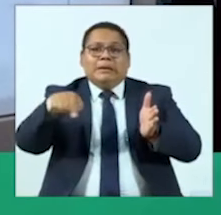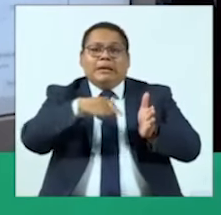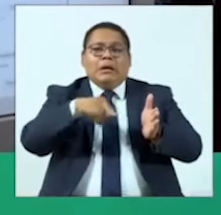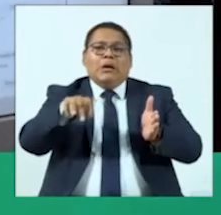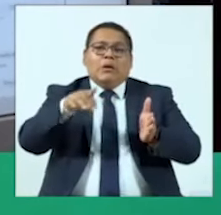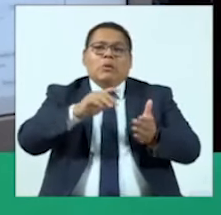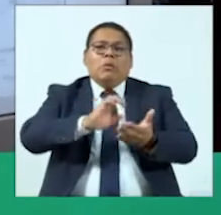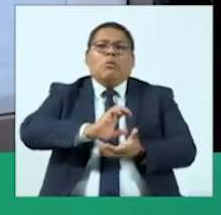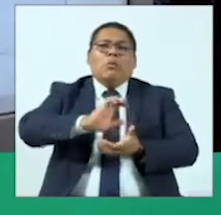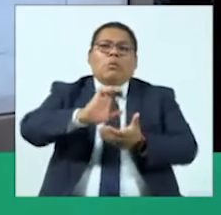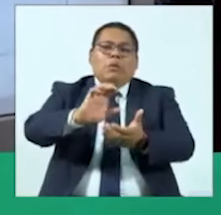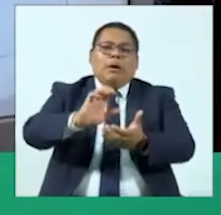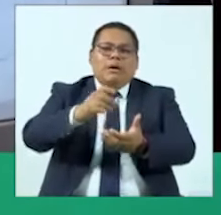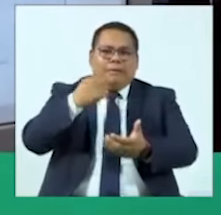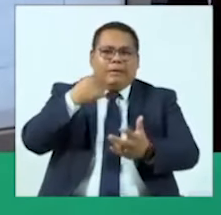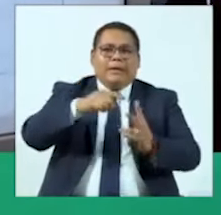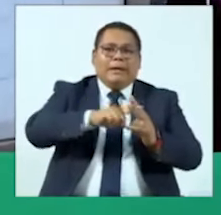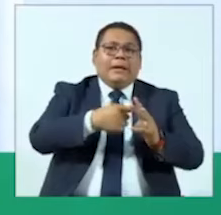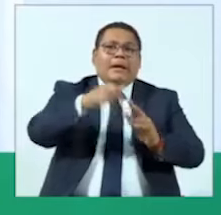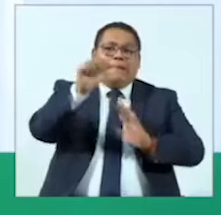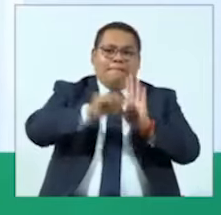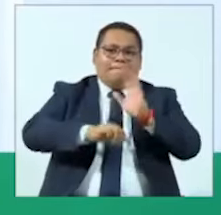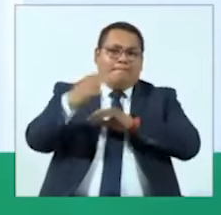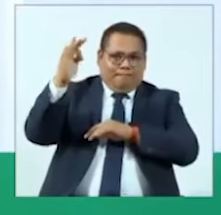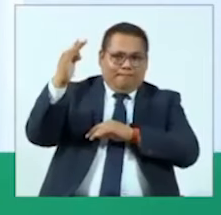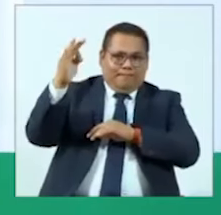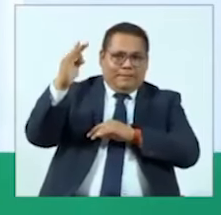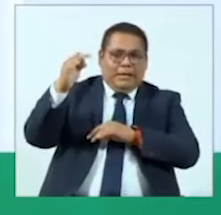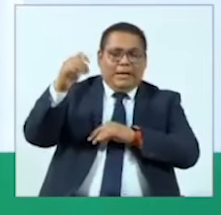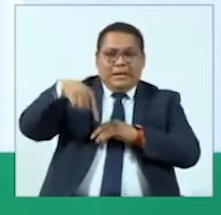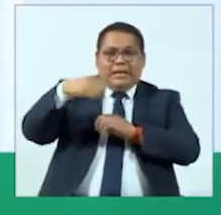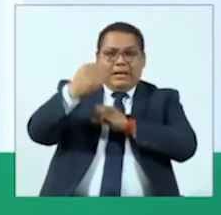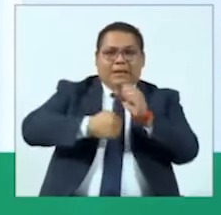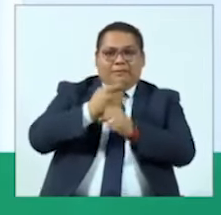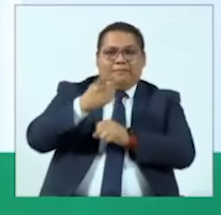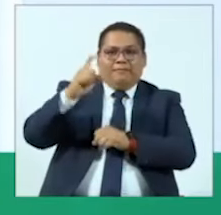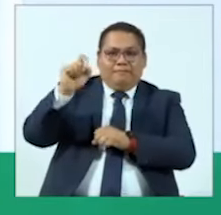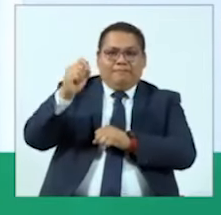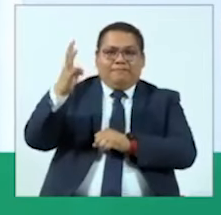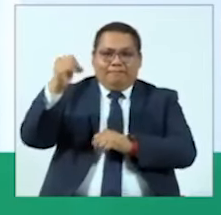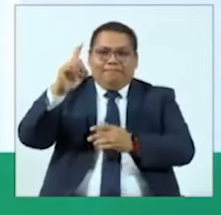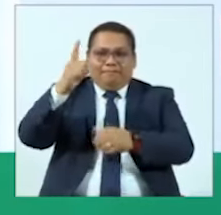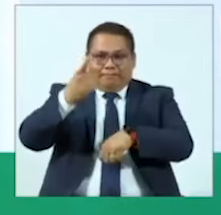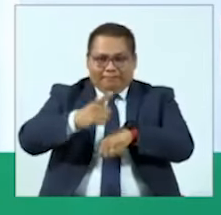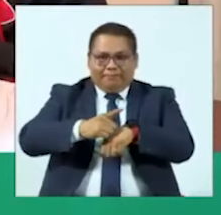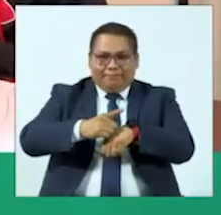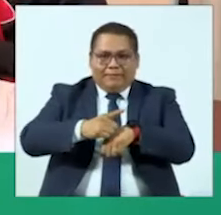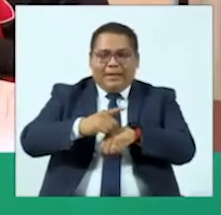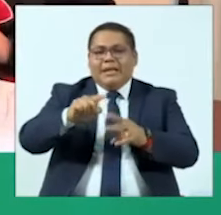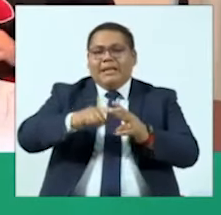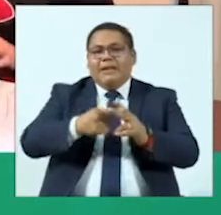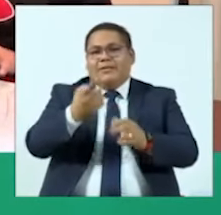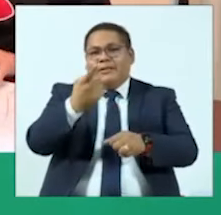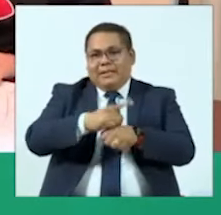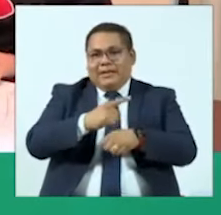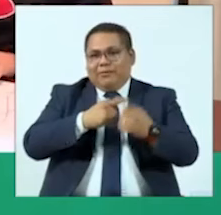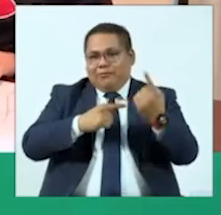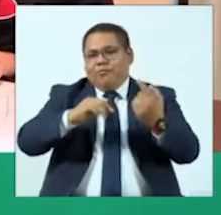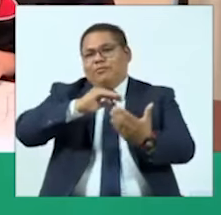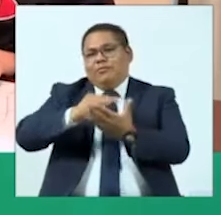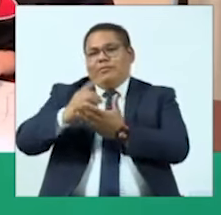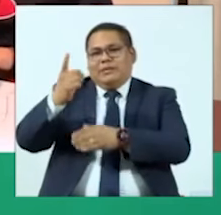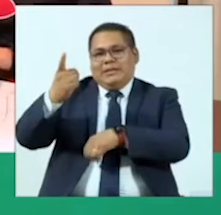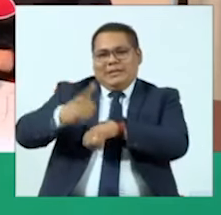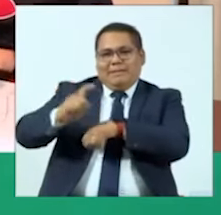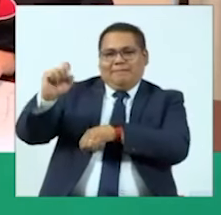estas actas gratuitas es todo el mes de febrero este año son 29 días que tiene el mes Empezamos el día primero concluimos el día 29 de